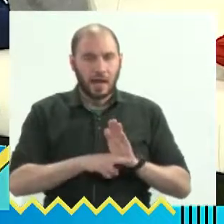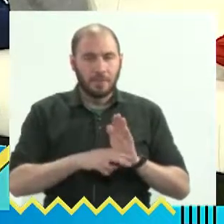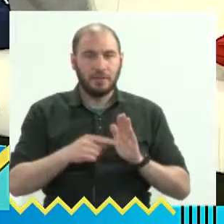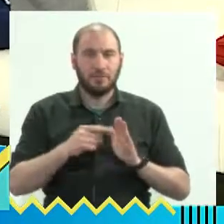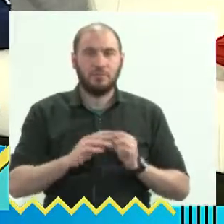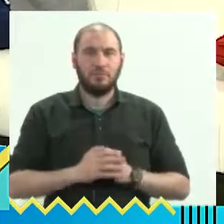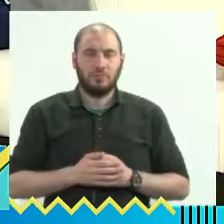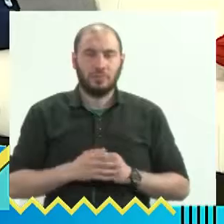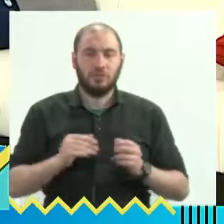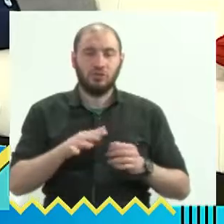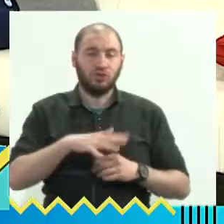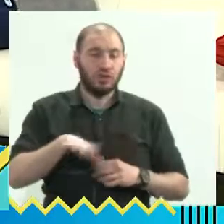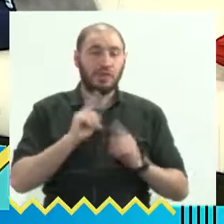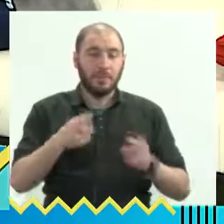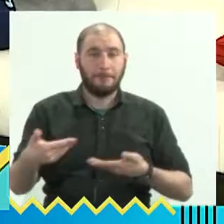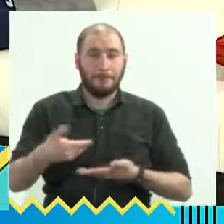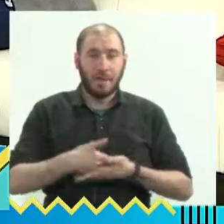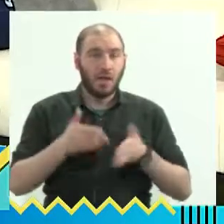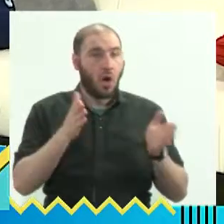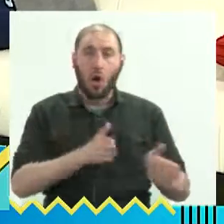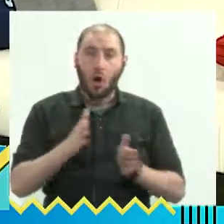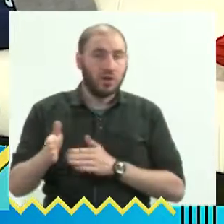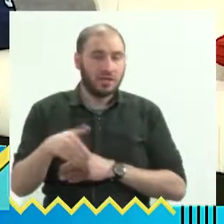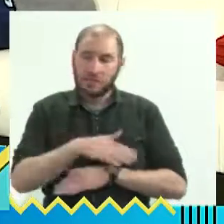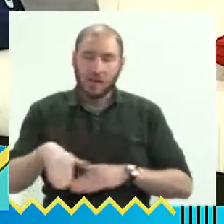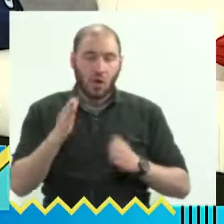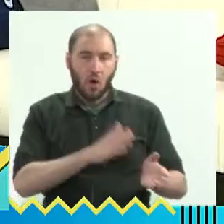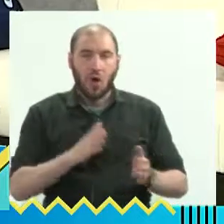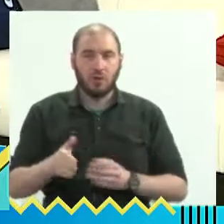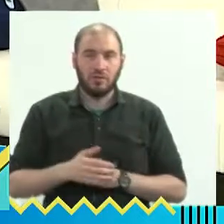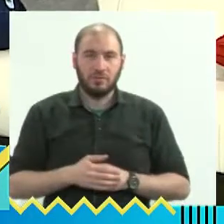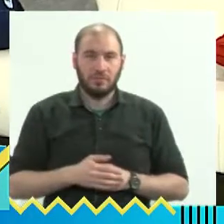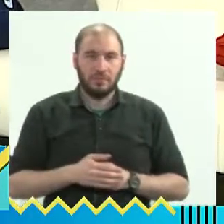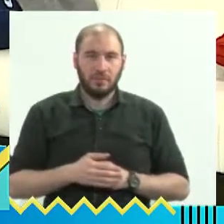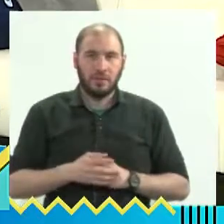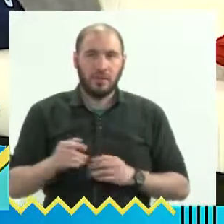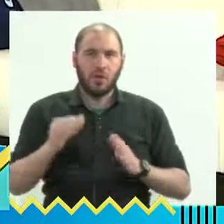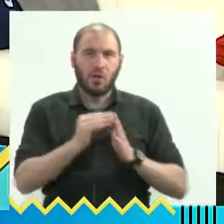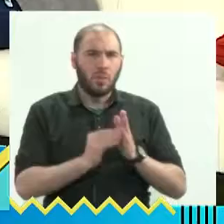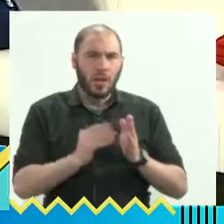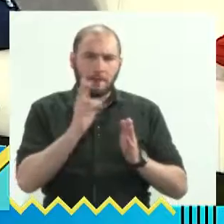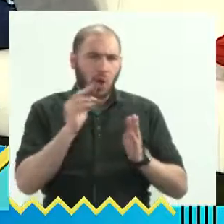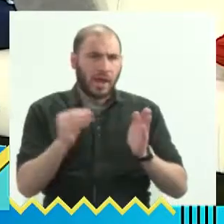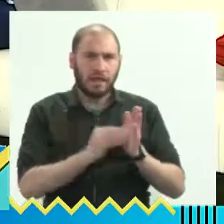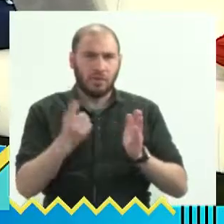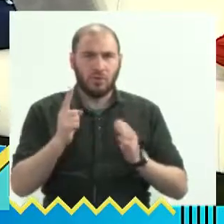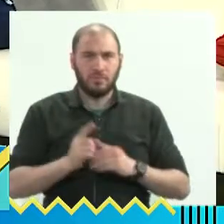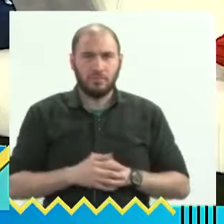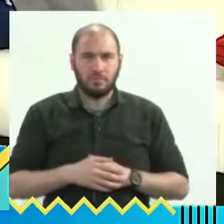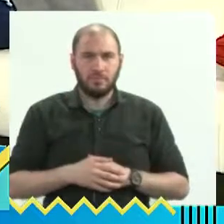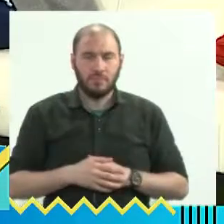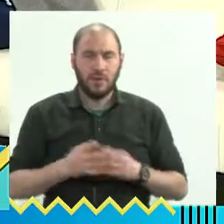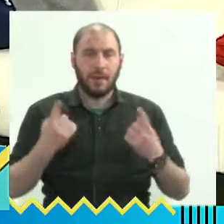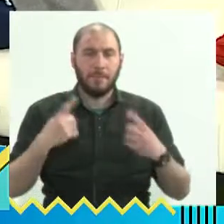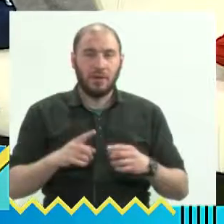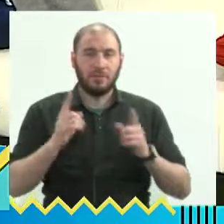una cuestión que la sociedad también nos está pidiendo, que es orden en la calle. Esto es a lo que va, y no habla específicamente de las mujeres.